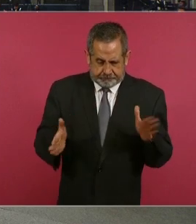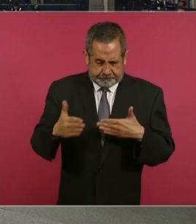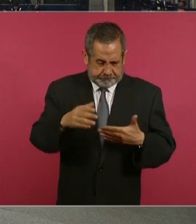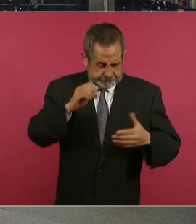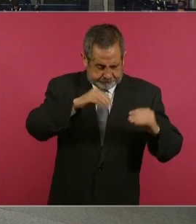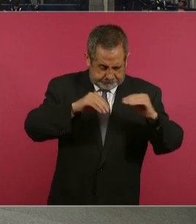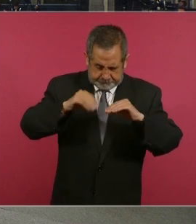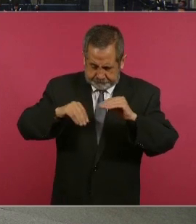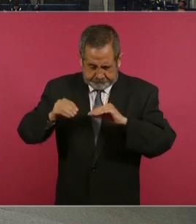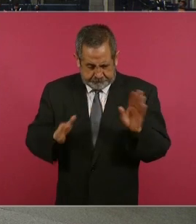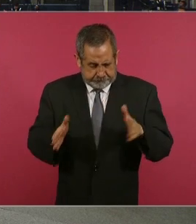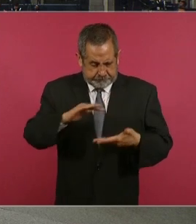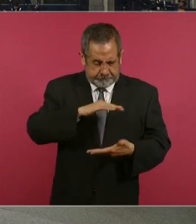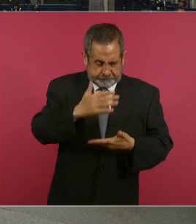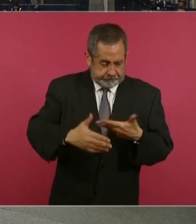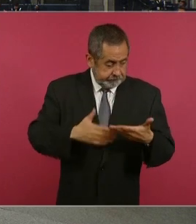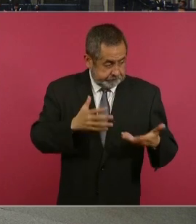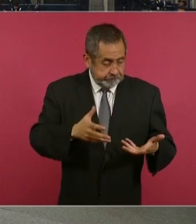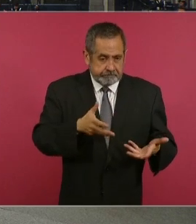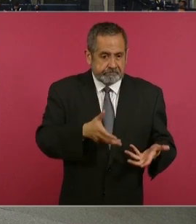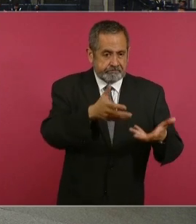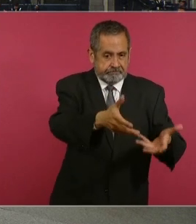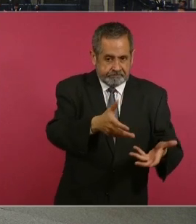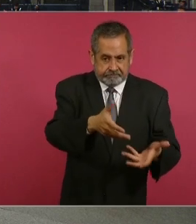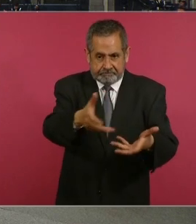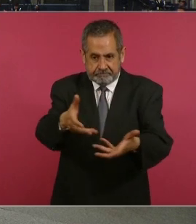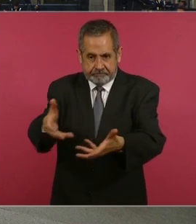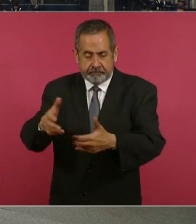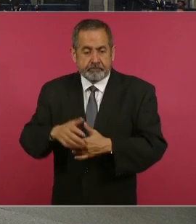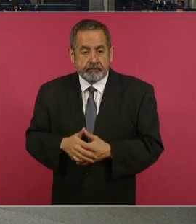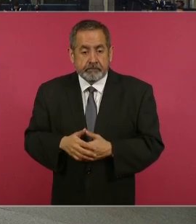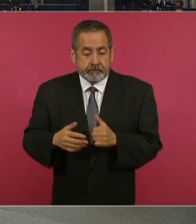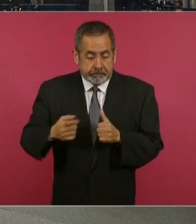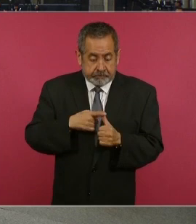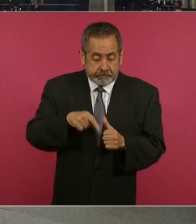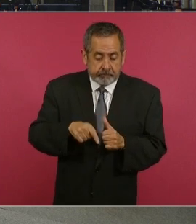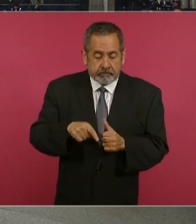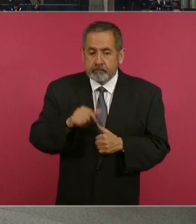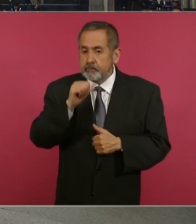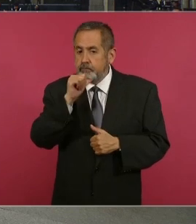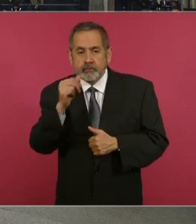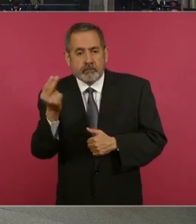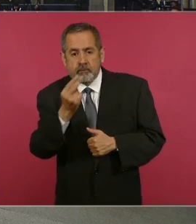empezar con productos que no requieran refrigeración,